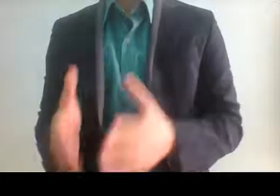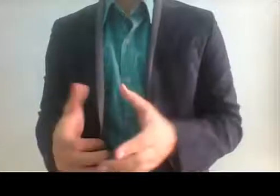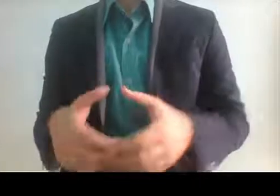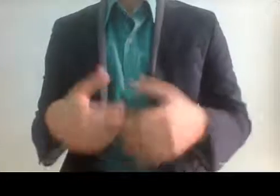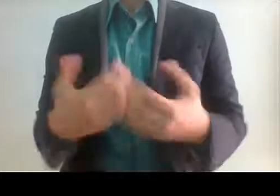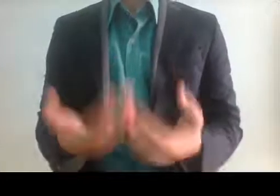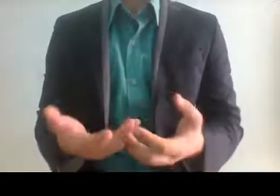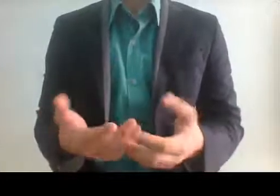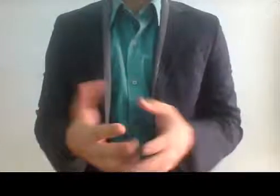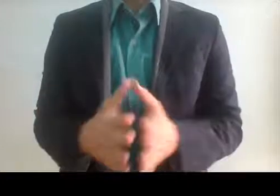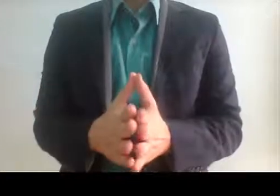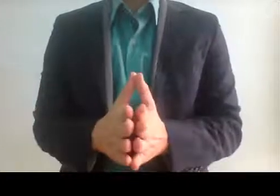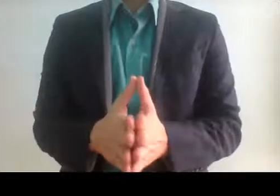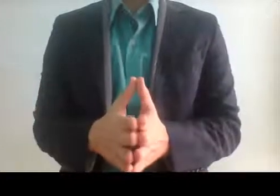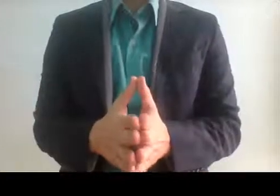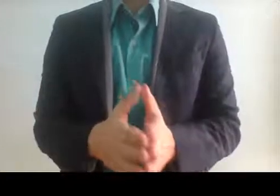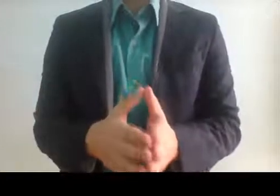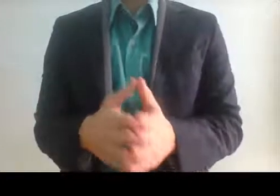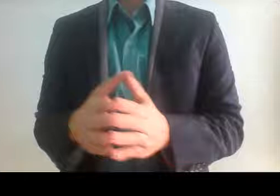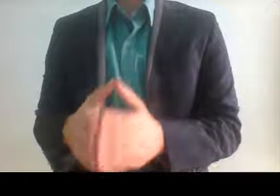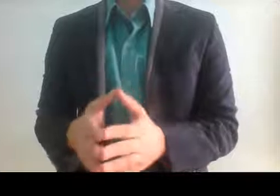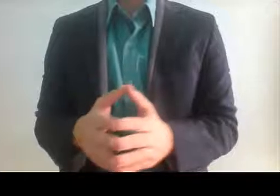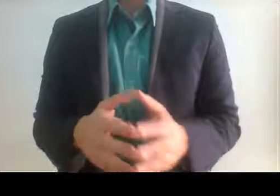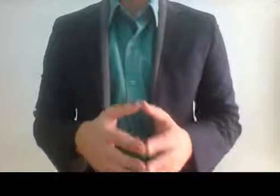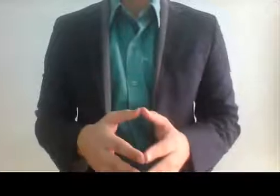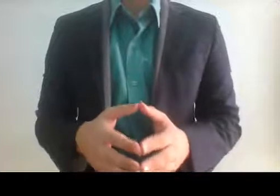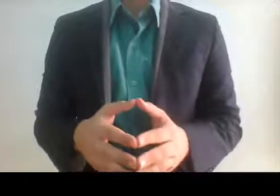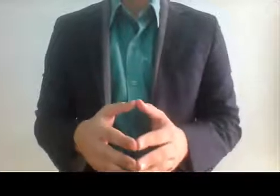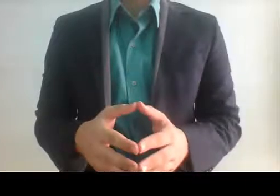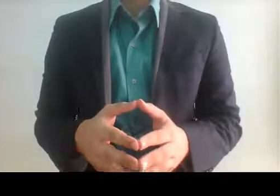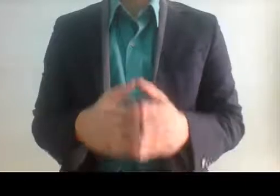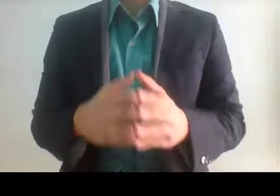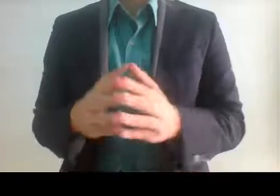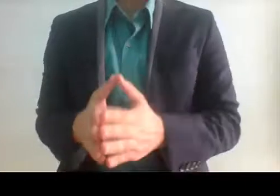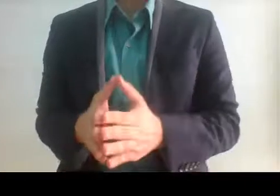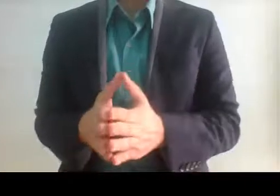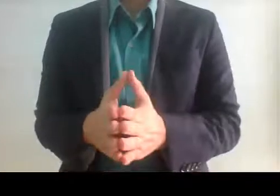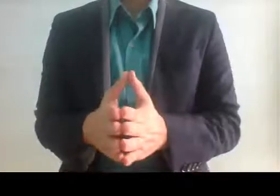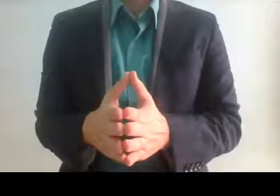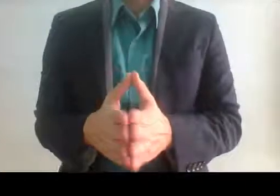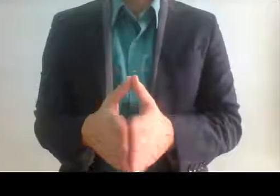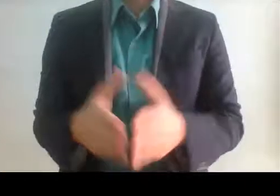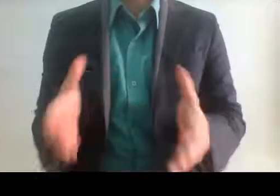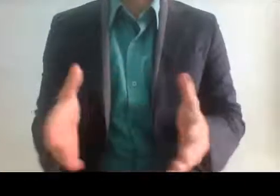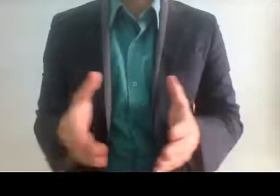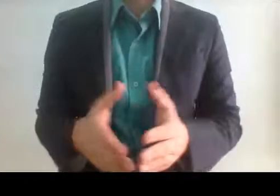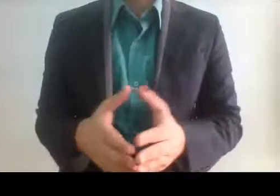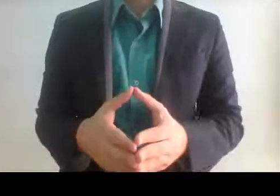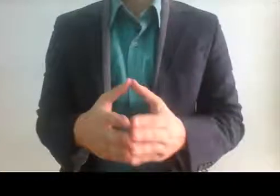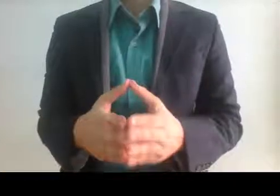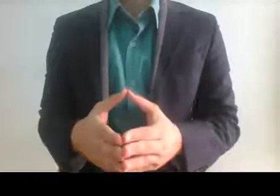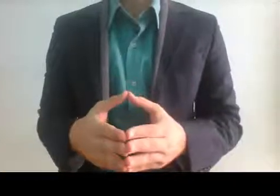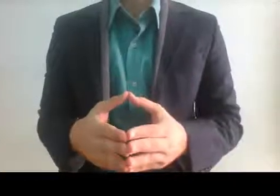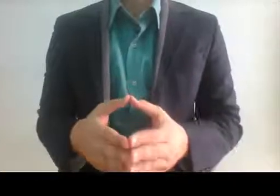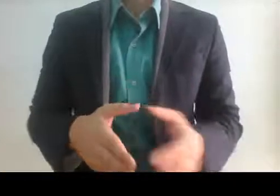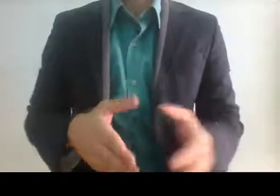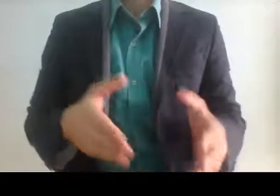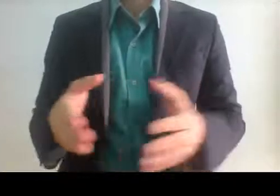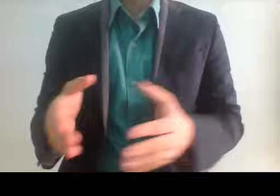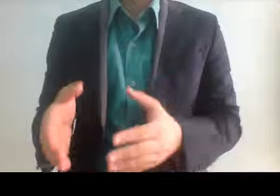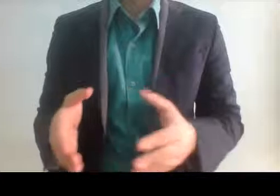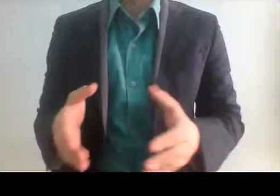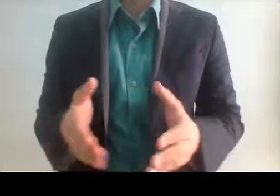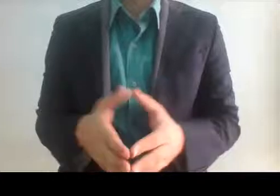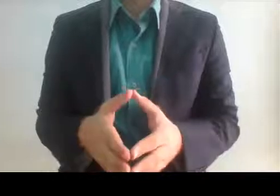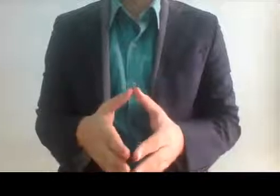al simple hecho de consumo. Entonces creo que la Guardia Nacional en este momento, en cuanto a término de decomisos, lo ha hecho bastante bien.